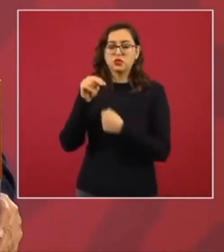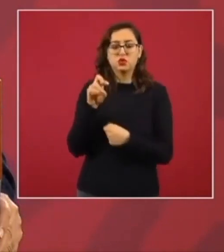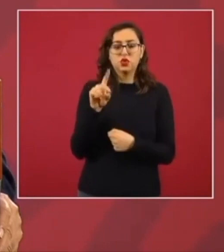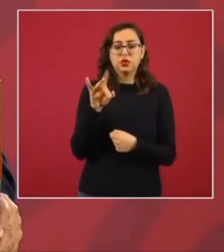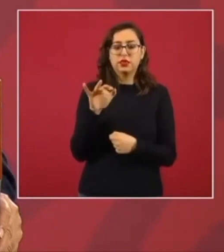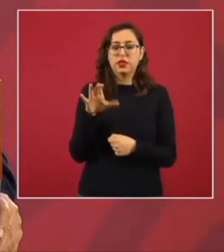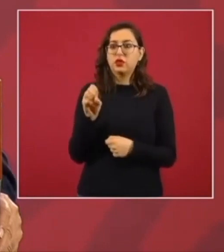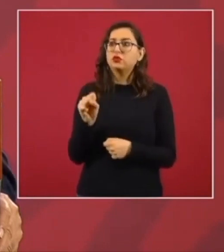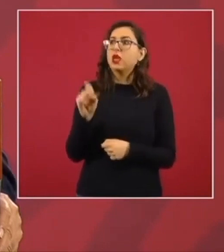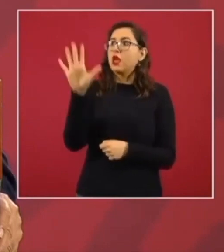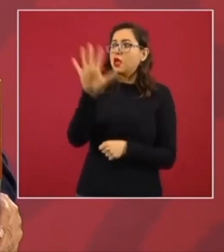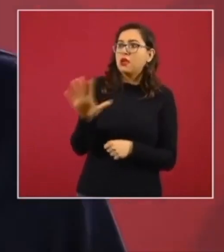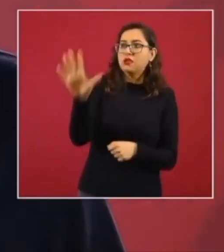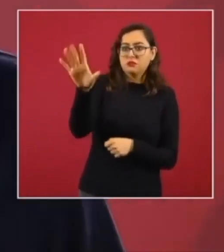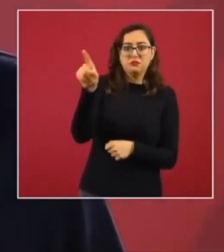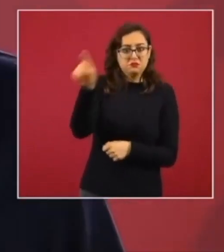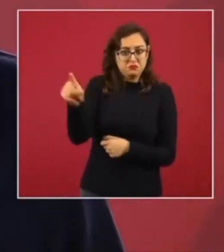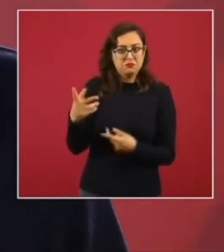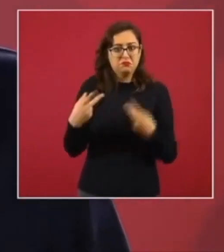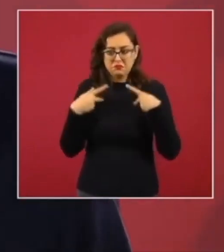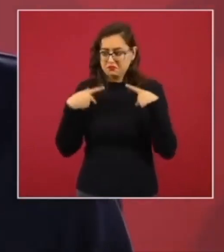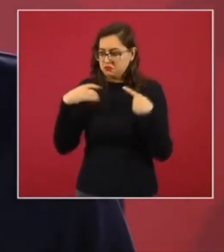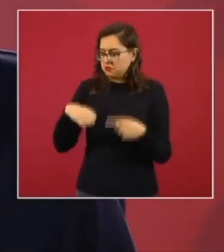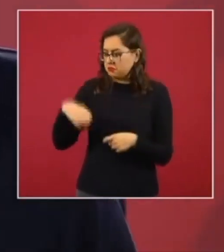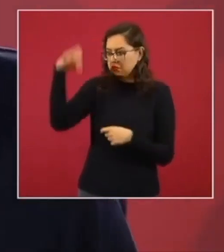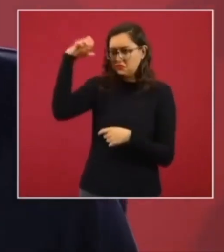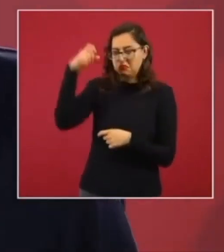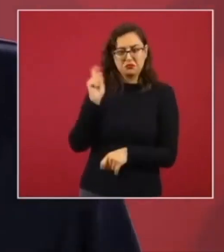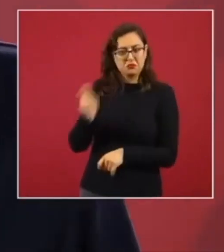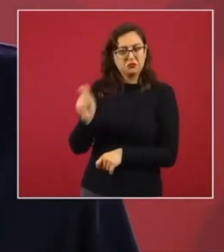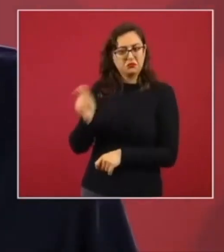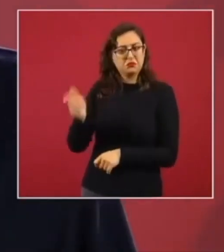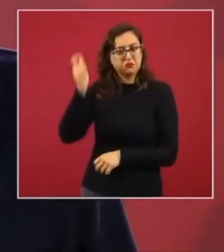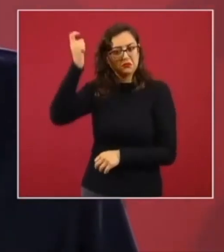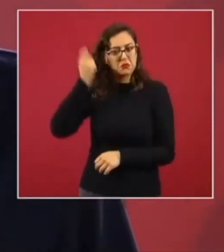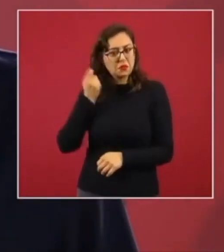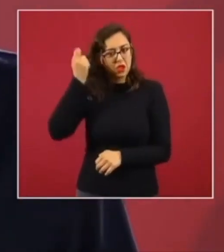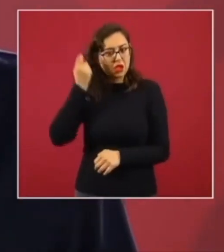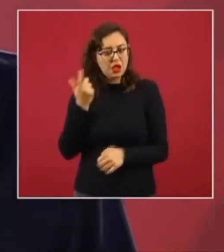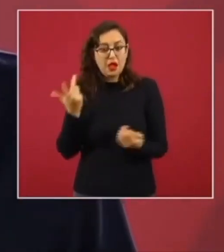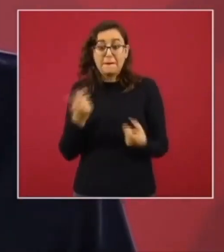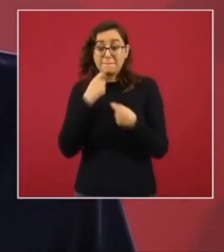de bienestar. Y desde luego el derecho a la salud,